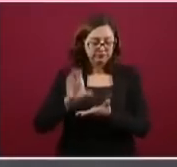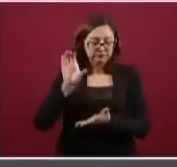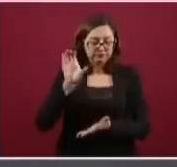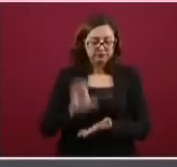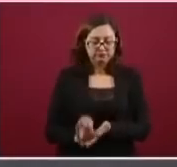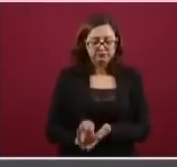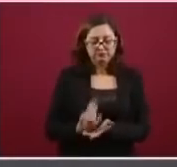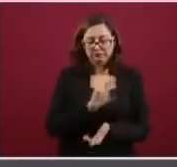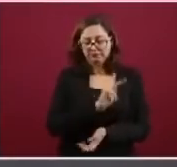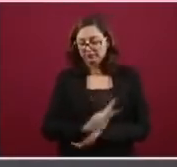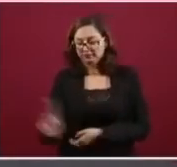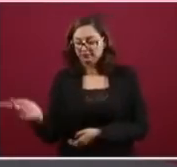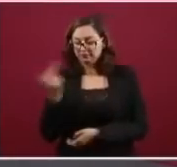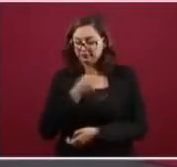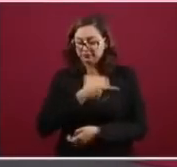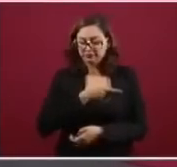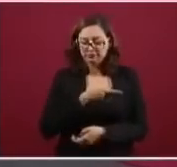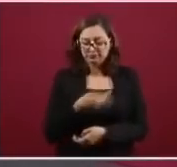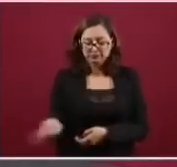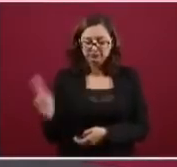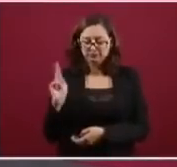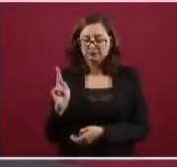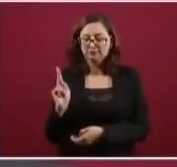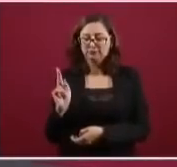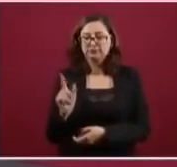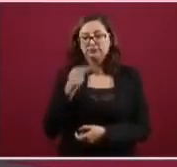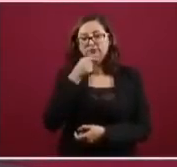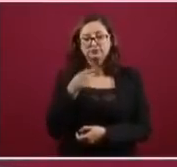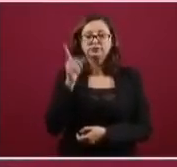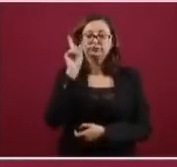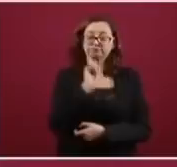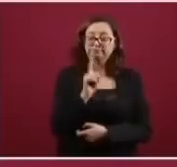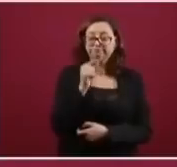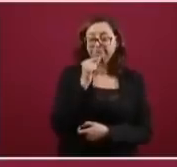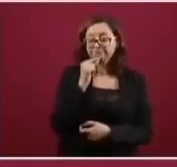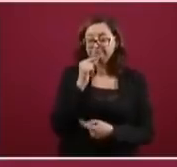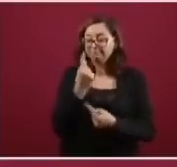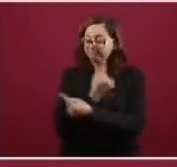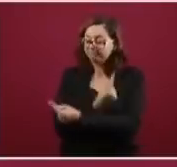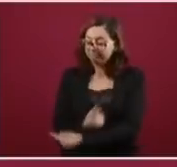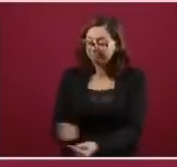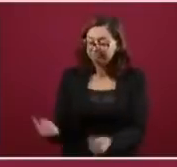pobres de manera especial niñas y niños